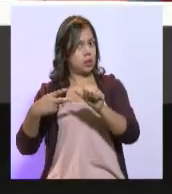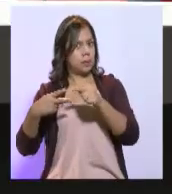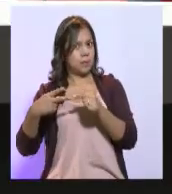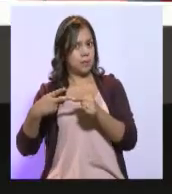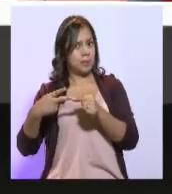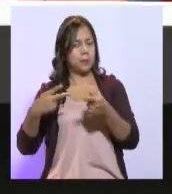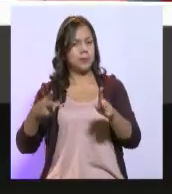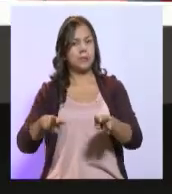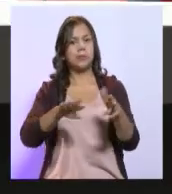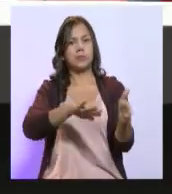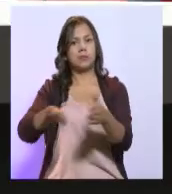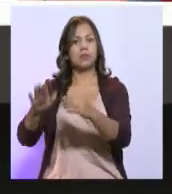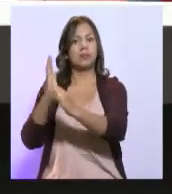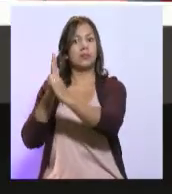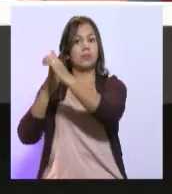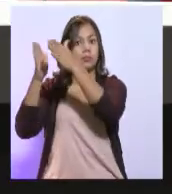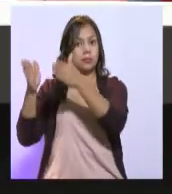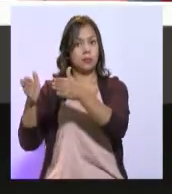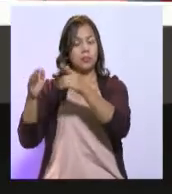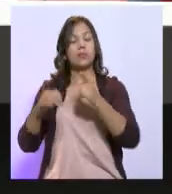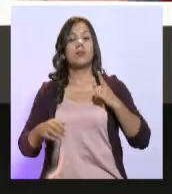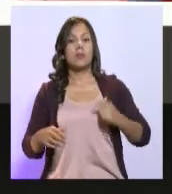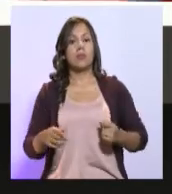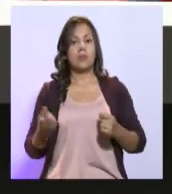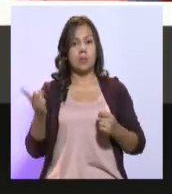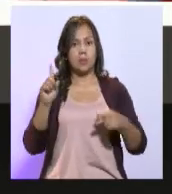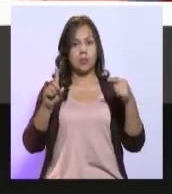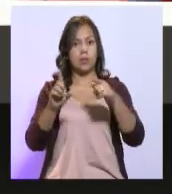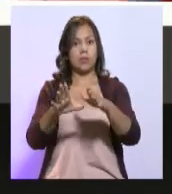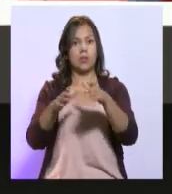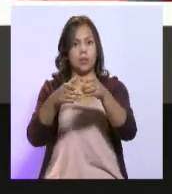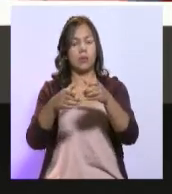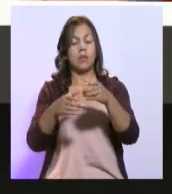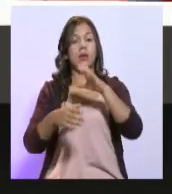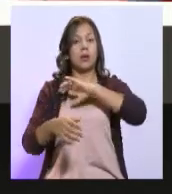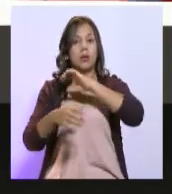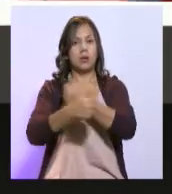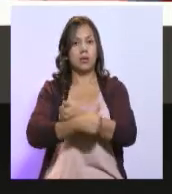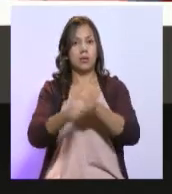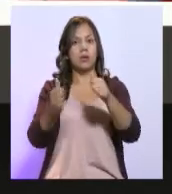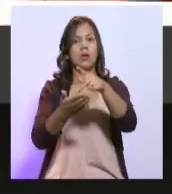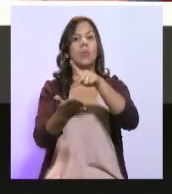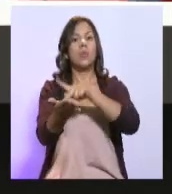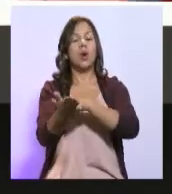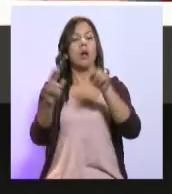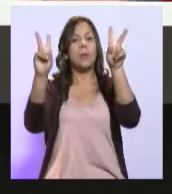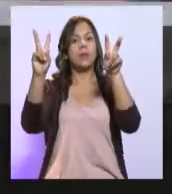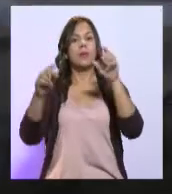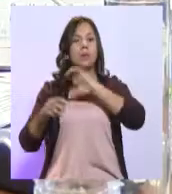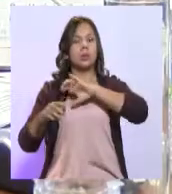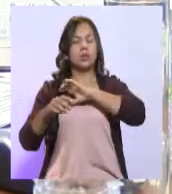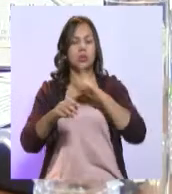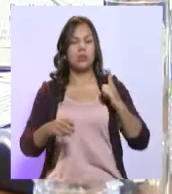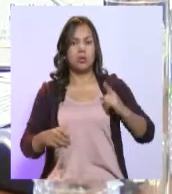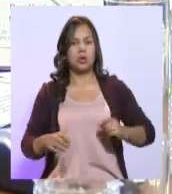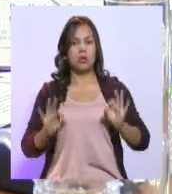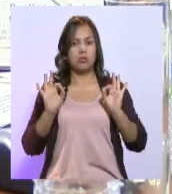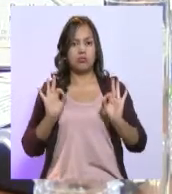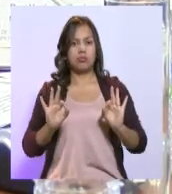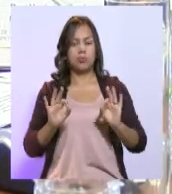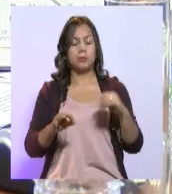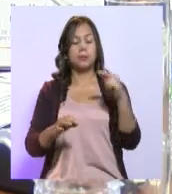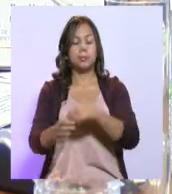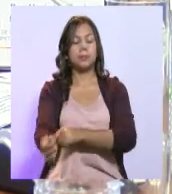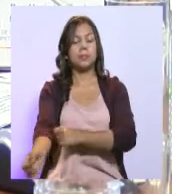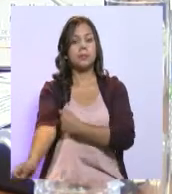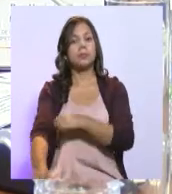La ministra de Salud, Verónica Espinosa, presentó ante la Comisión de Gobiernos Autónomos el programa Municipios Saludables, esto como alternativa